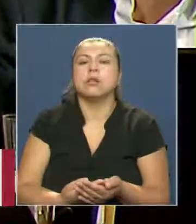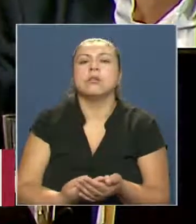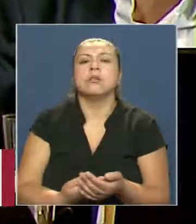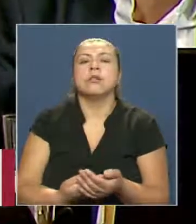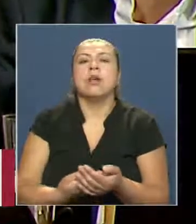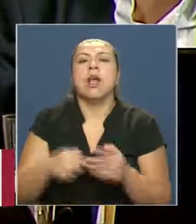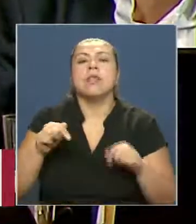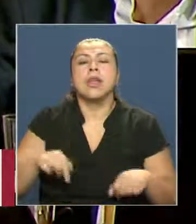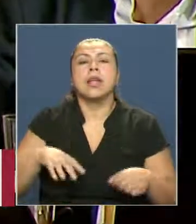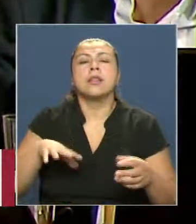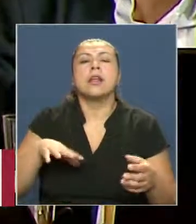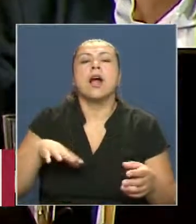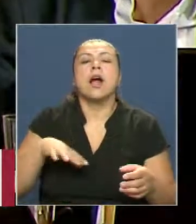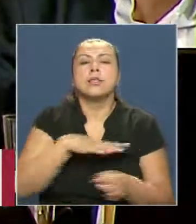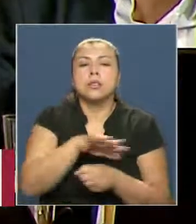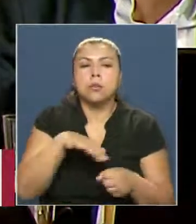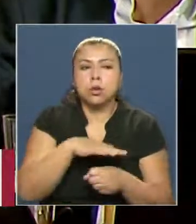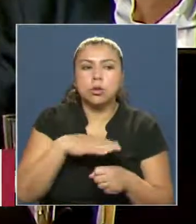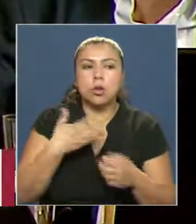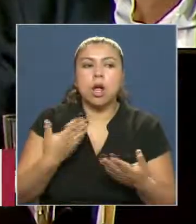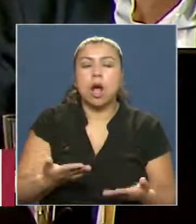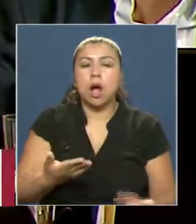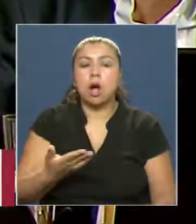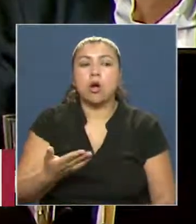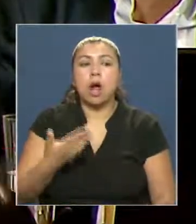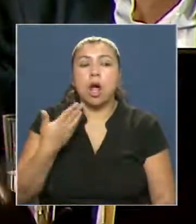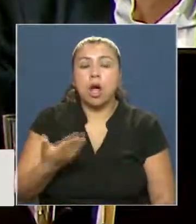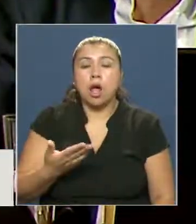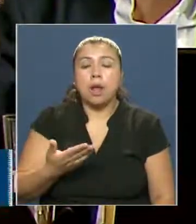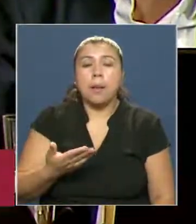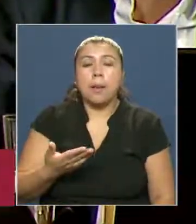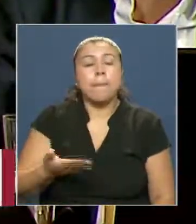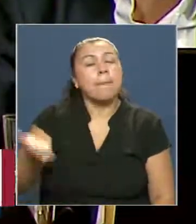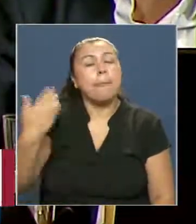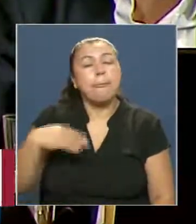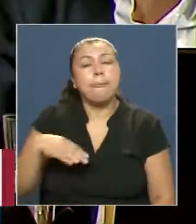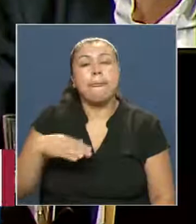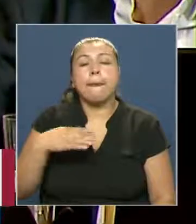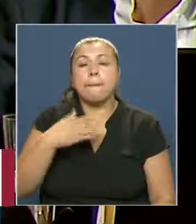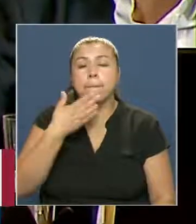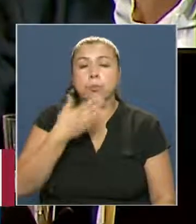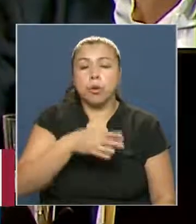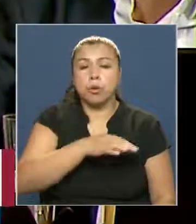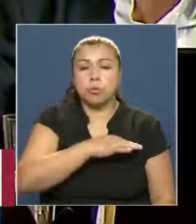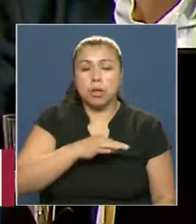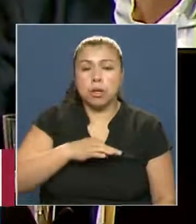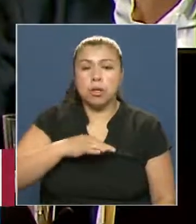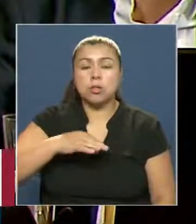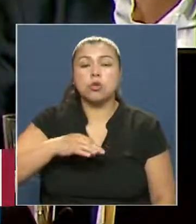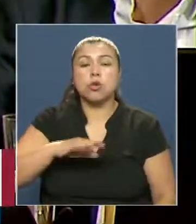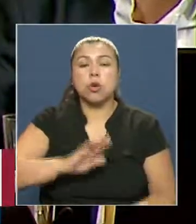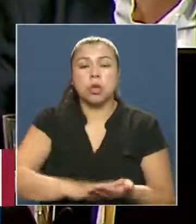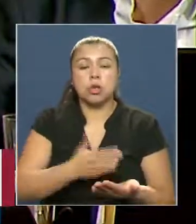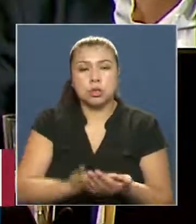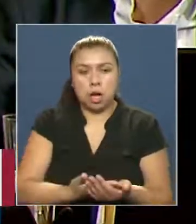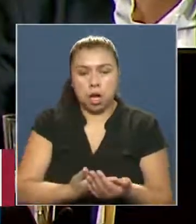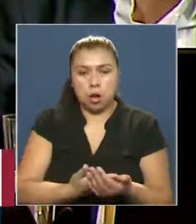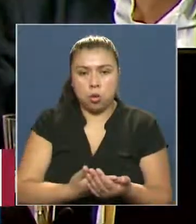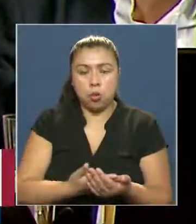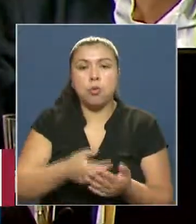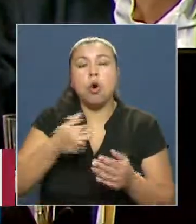misma legislatura y en presencia del ministro Mañalich pudimos impulsar un proyecto que precisamente a través del